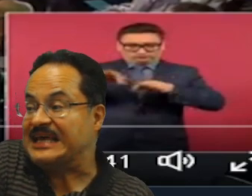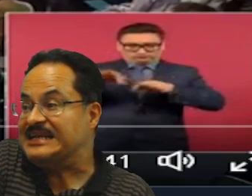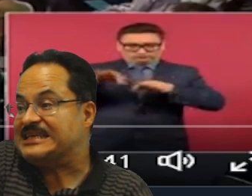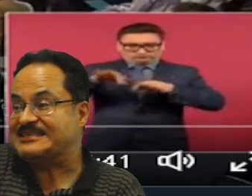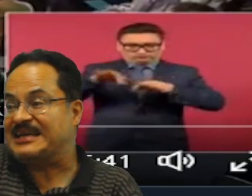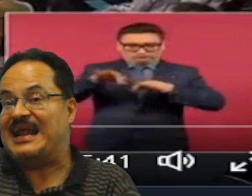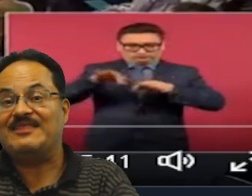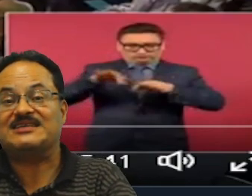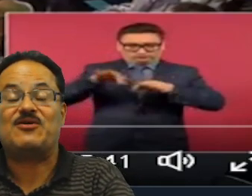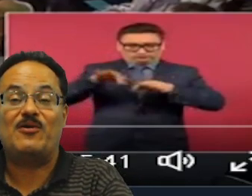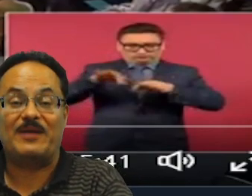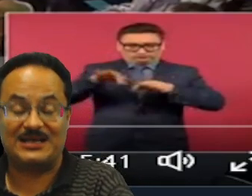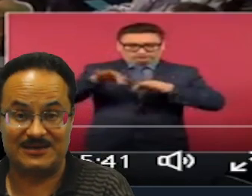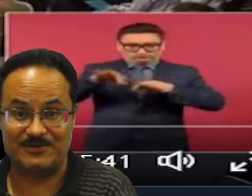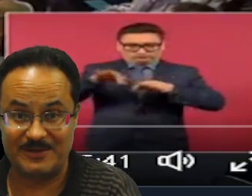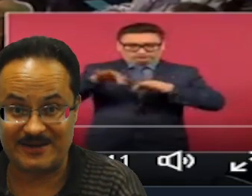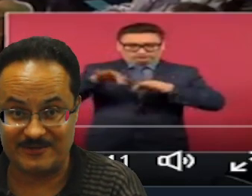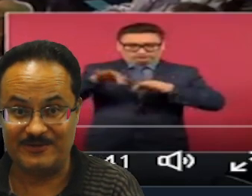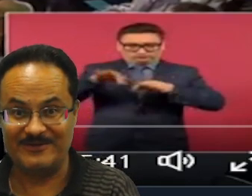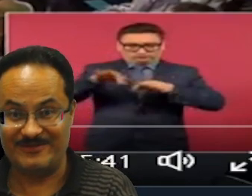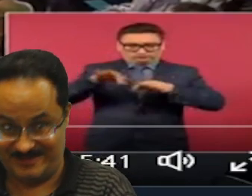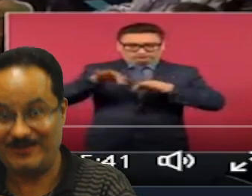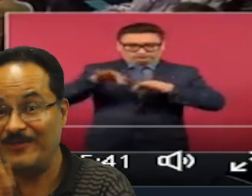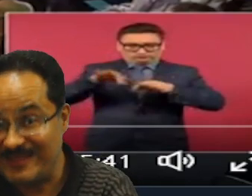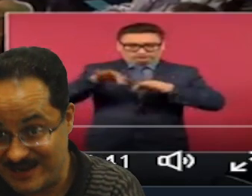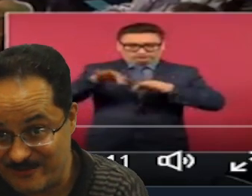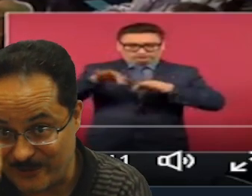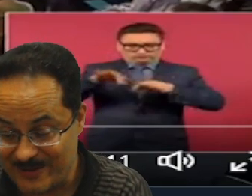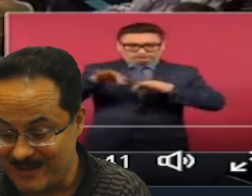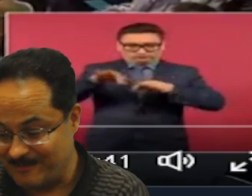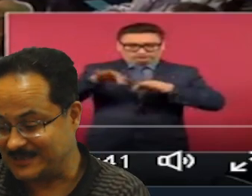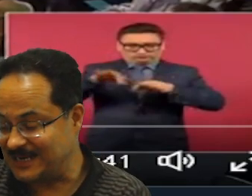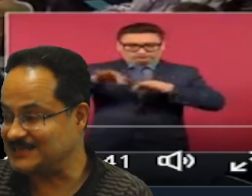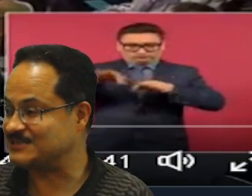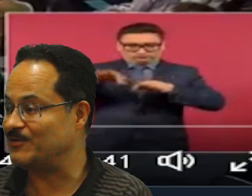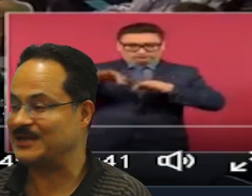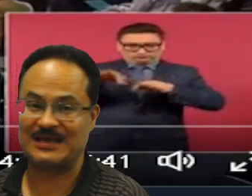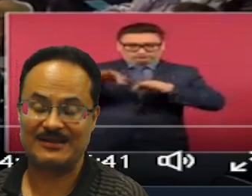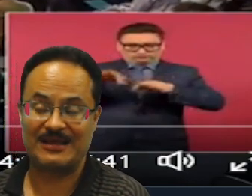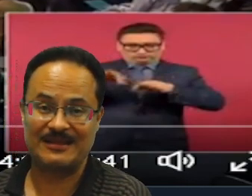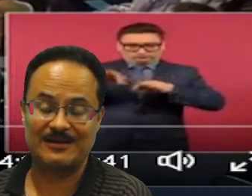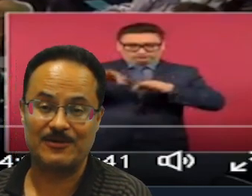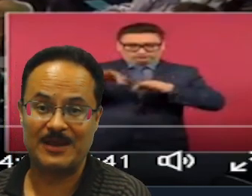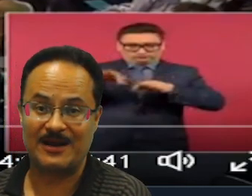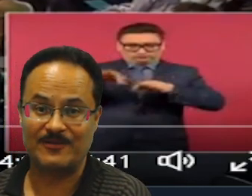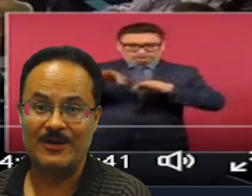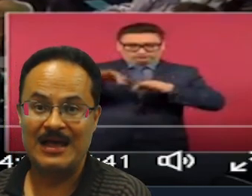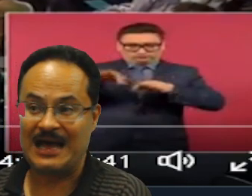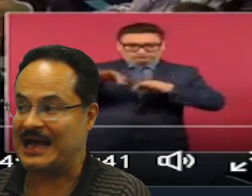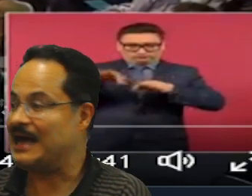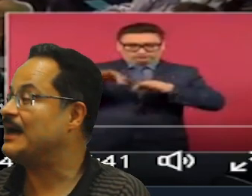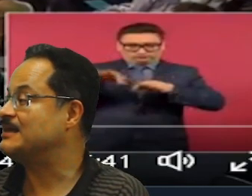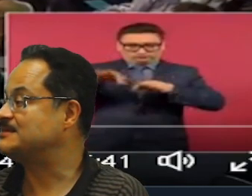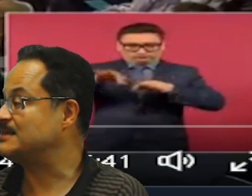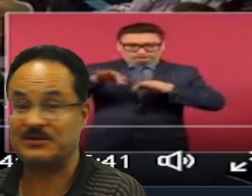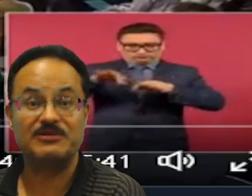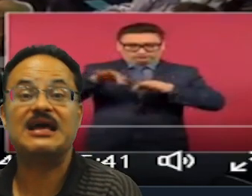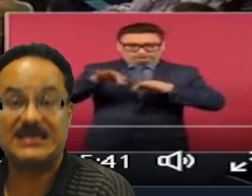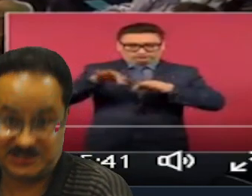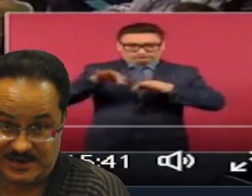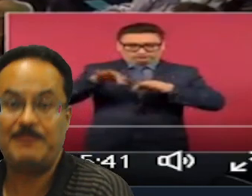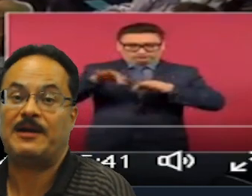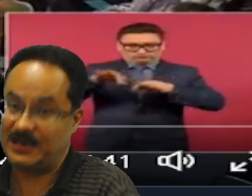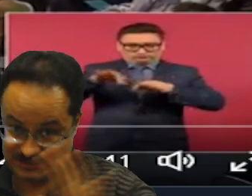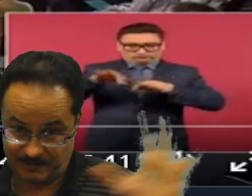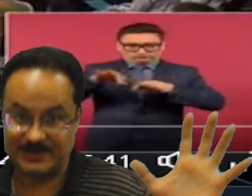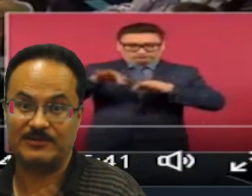derivó pasar esas grandes obras del gobierno de dónde derivó pasar esas obras del gobierno a a este seguridad